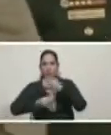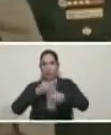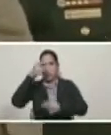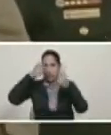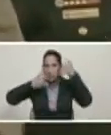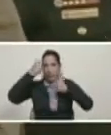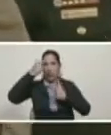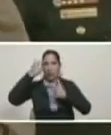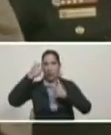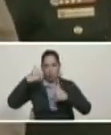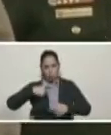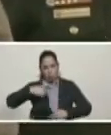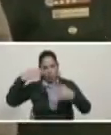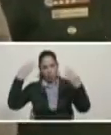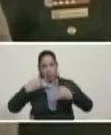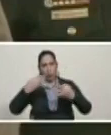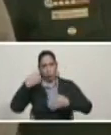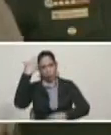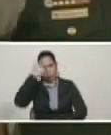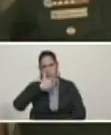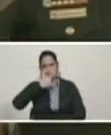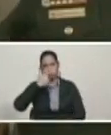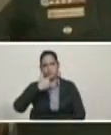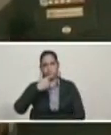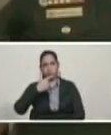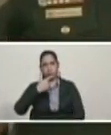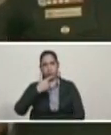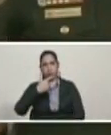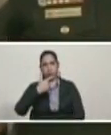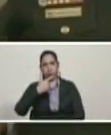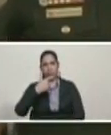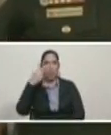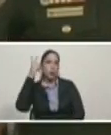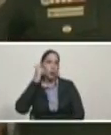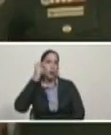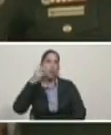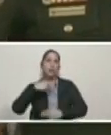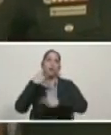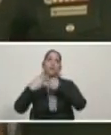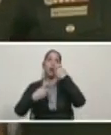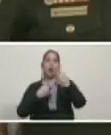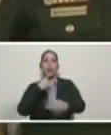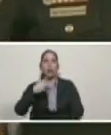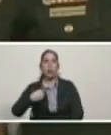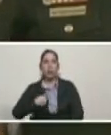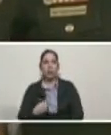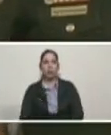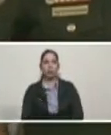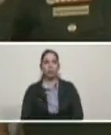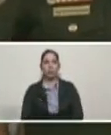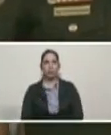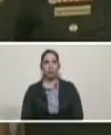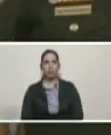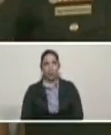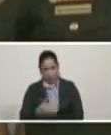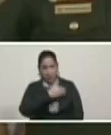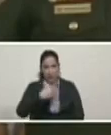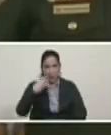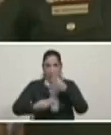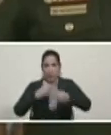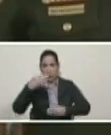Yo estoy seguro que escucharíamos su voz y nos diría, si quieren hacerme algún